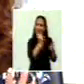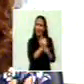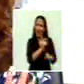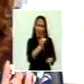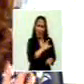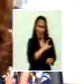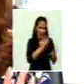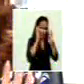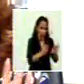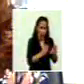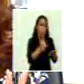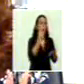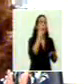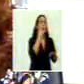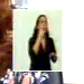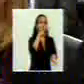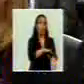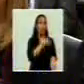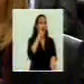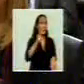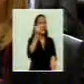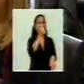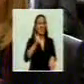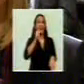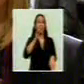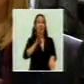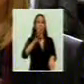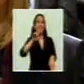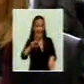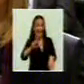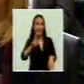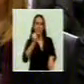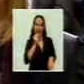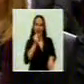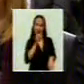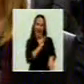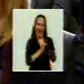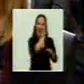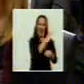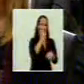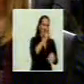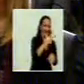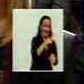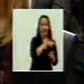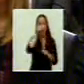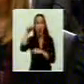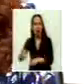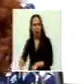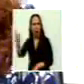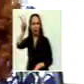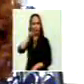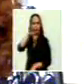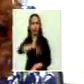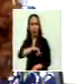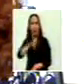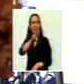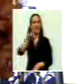ganaba 1.643 pesos en el año 2003. Hoy gana 22